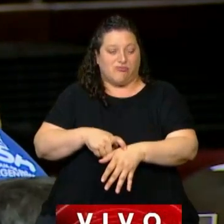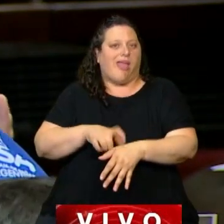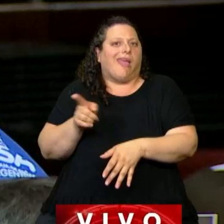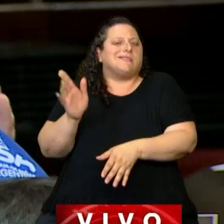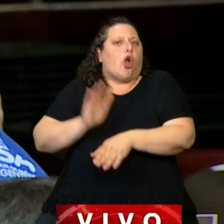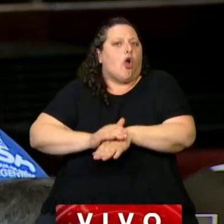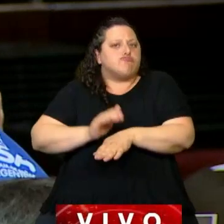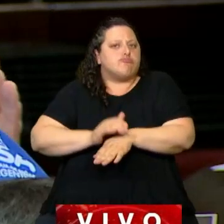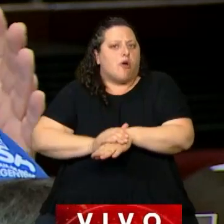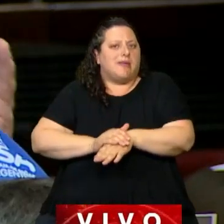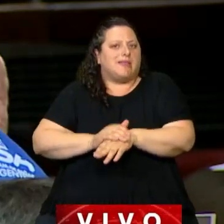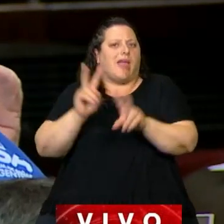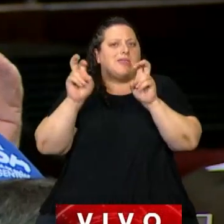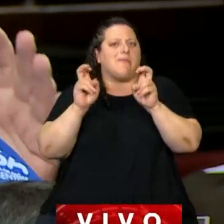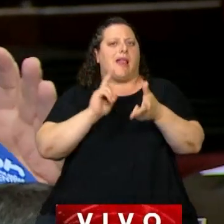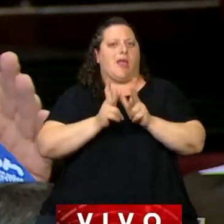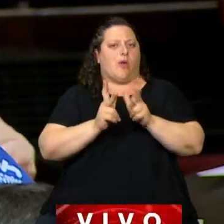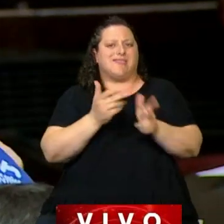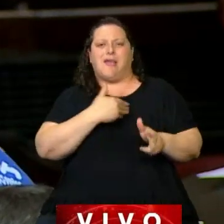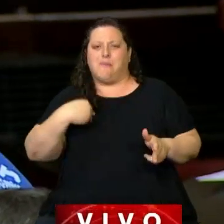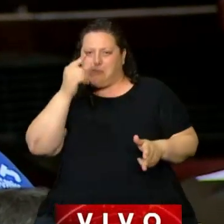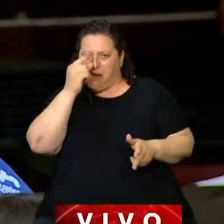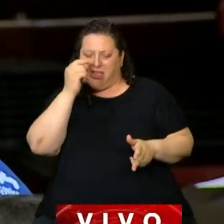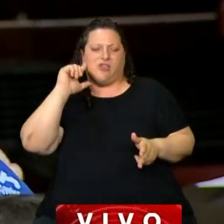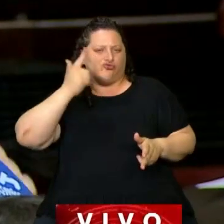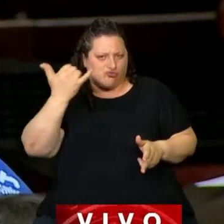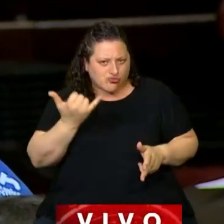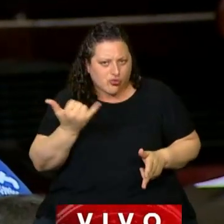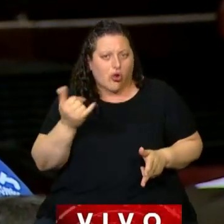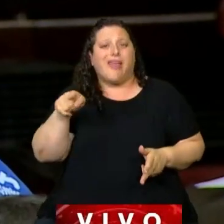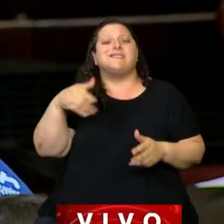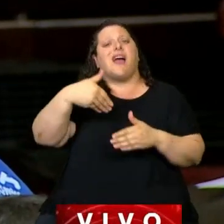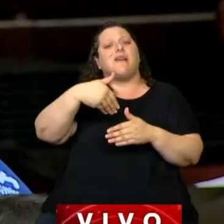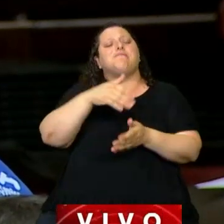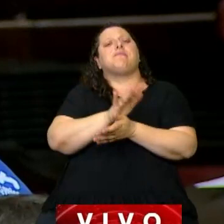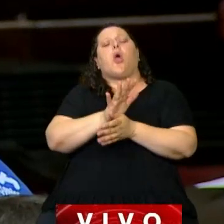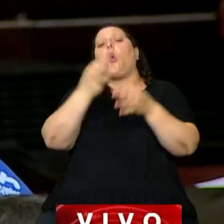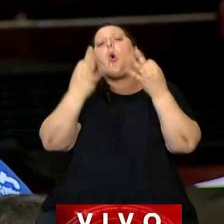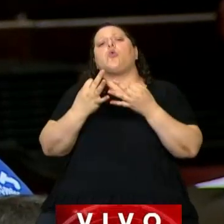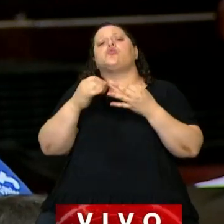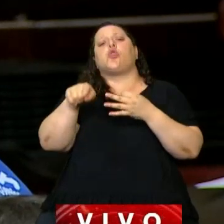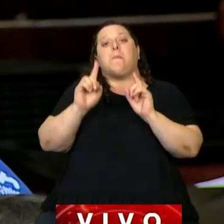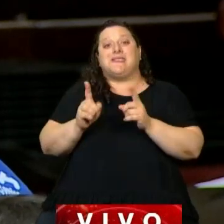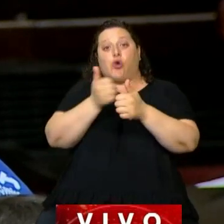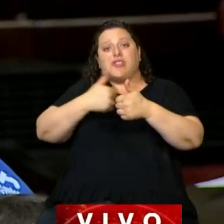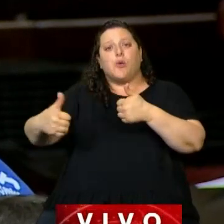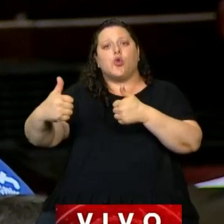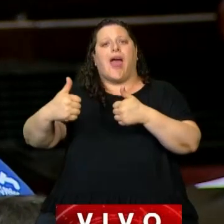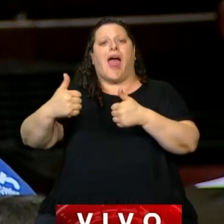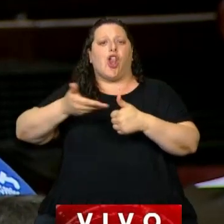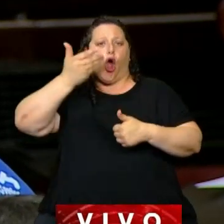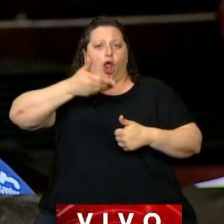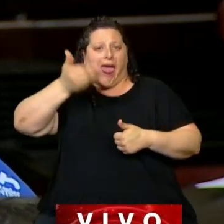comprometida con la lengua de señas, hija de padre y madre sorda. Se estaba por juzgar en el tribunal oral un